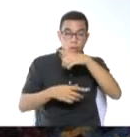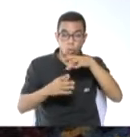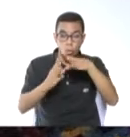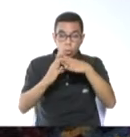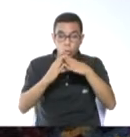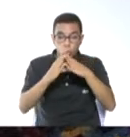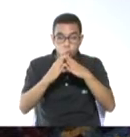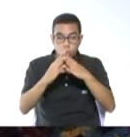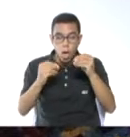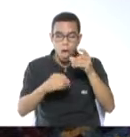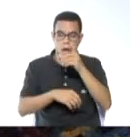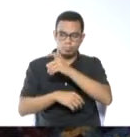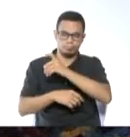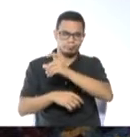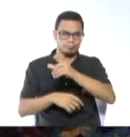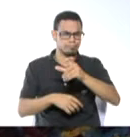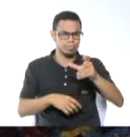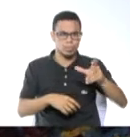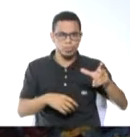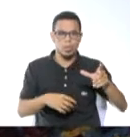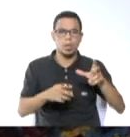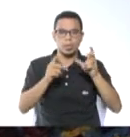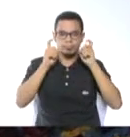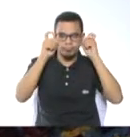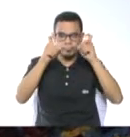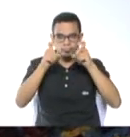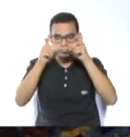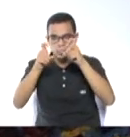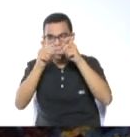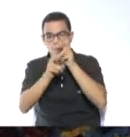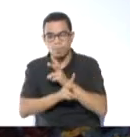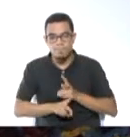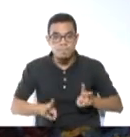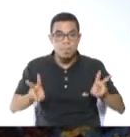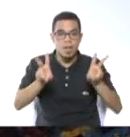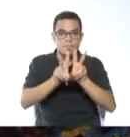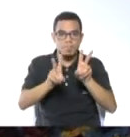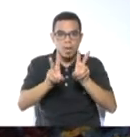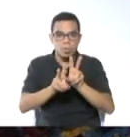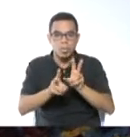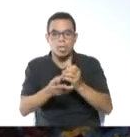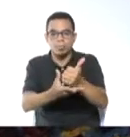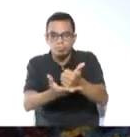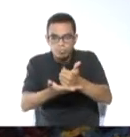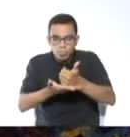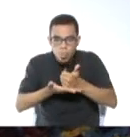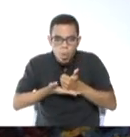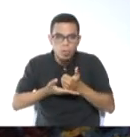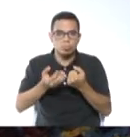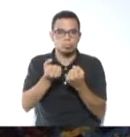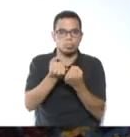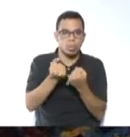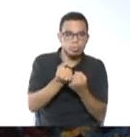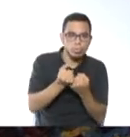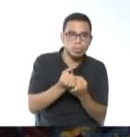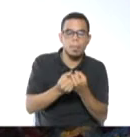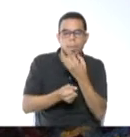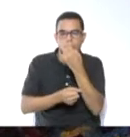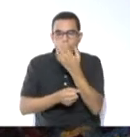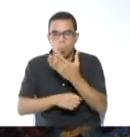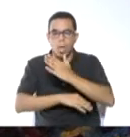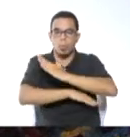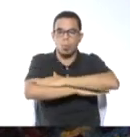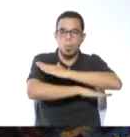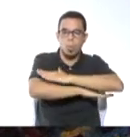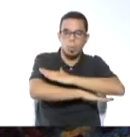enseñar buenos valores que de verdad nos sirva de herramienta para convivir en